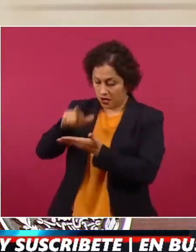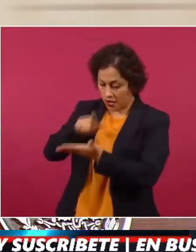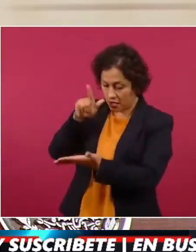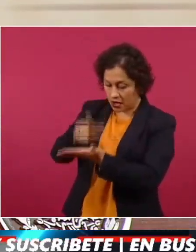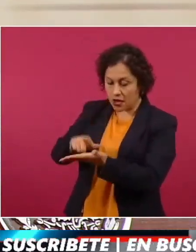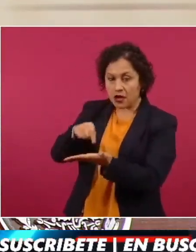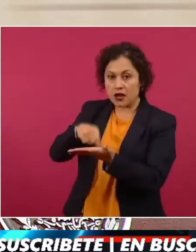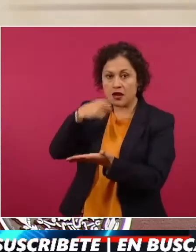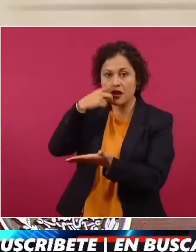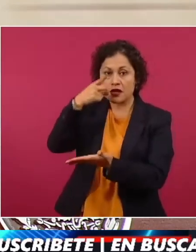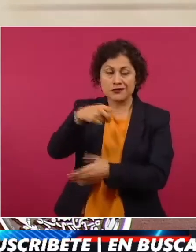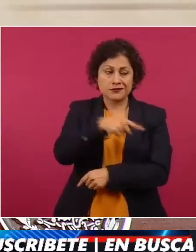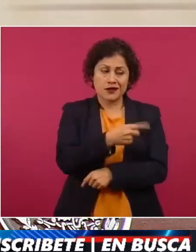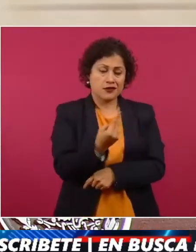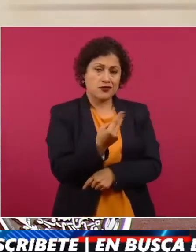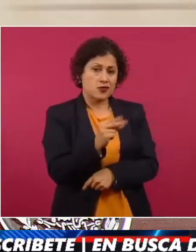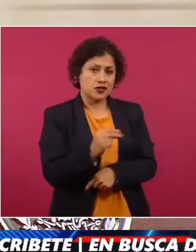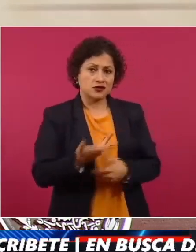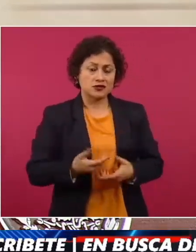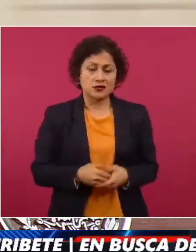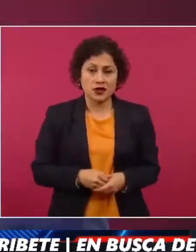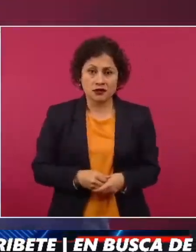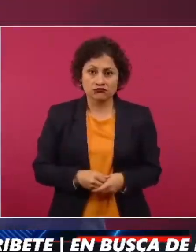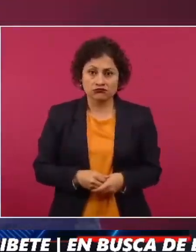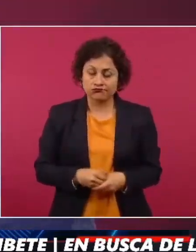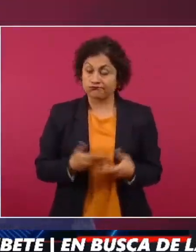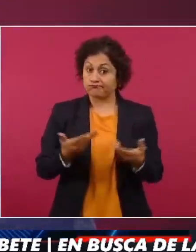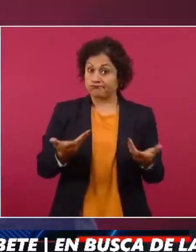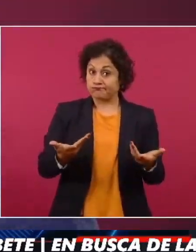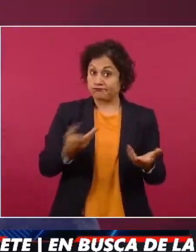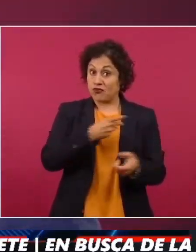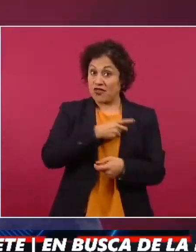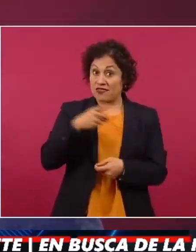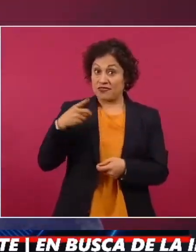es innecesario y que hay que ahorrar,